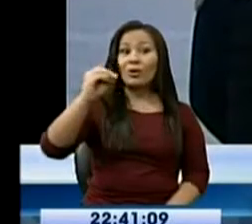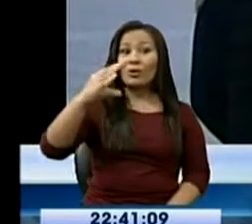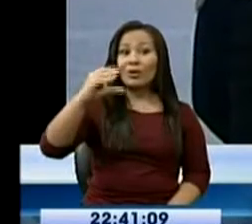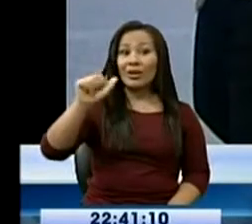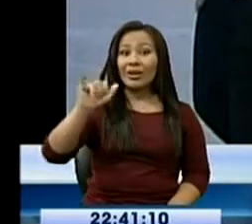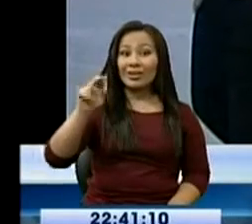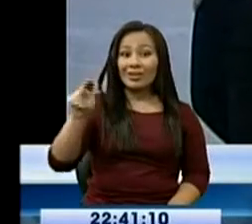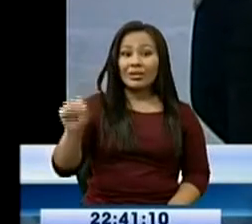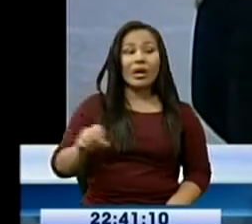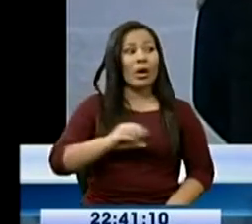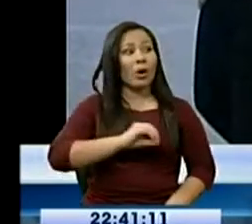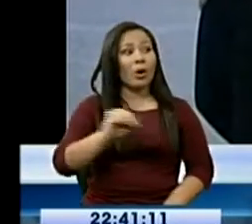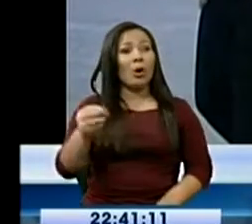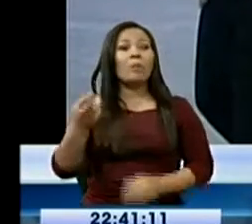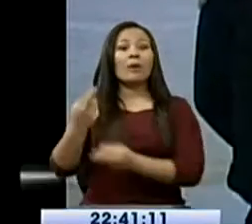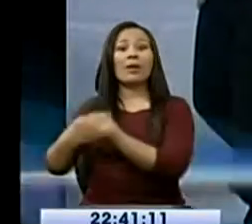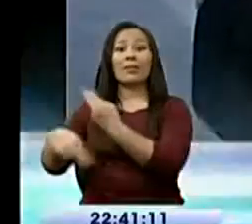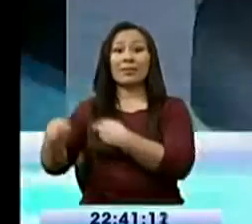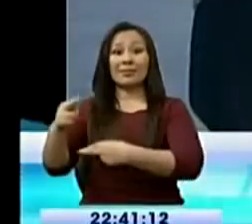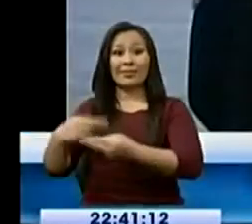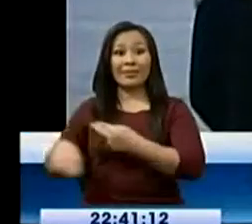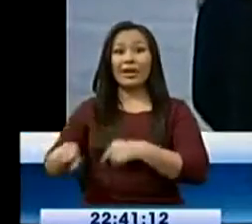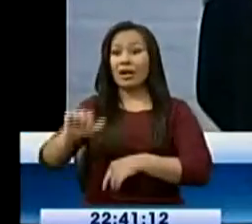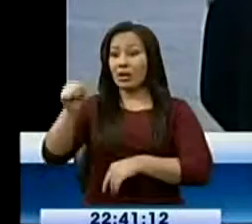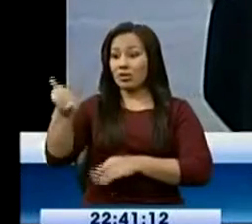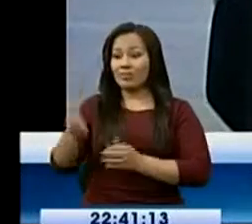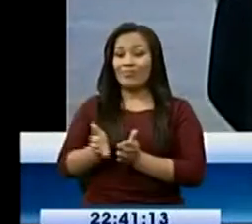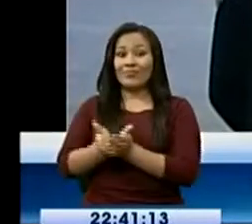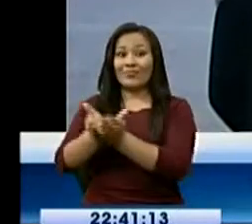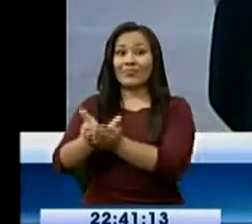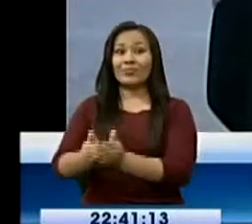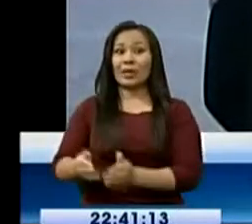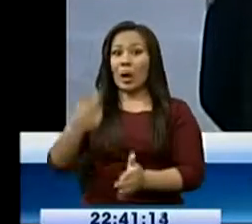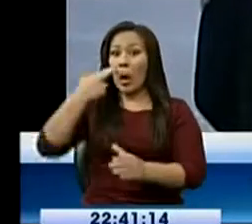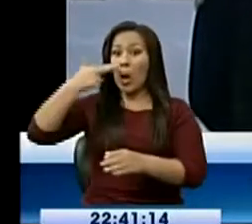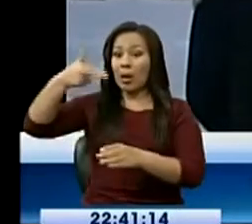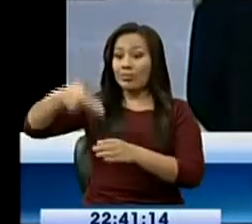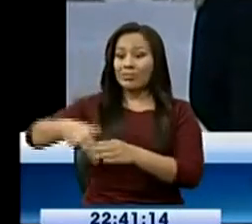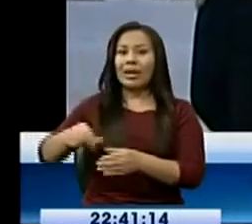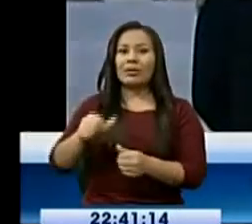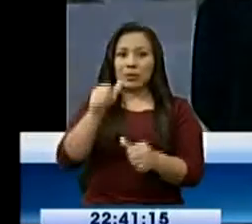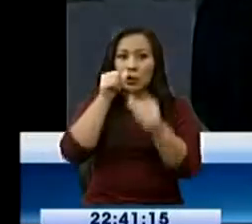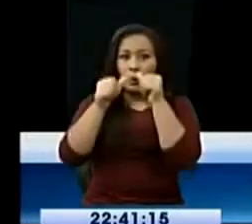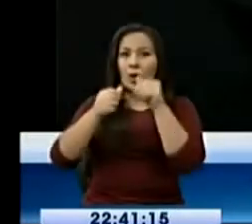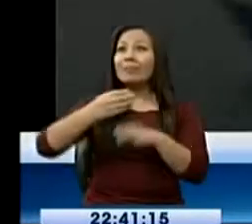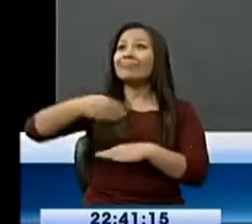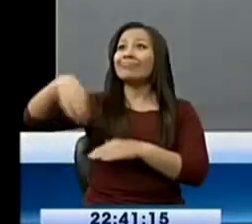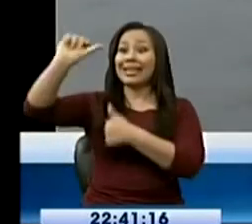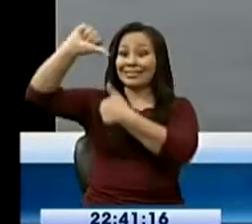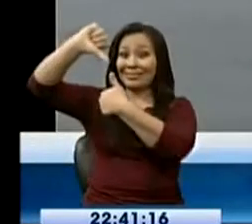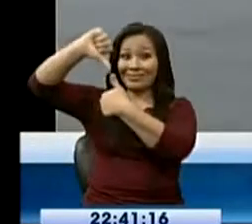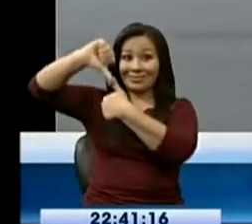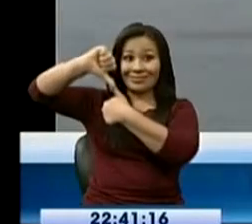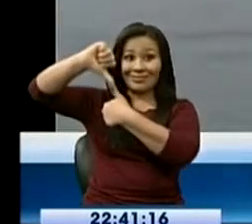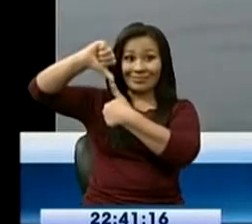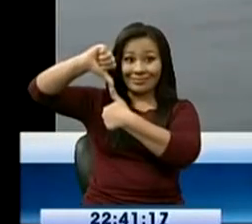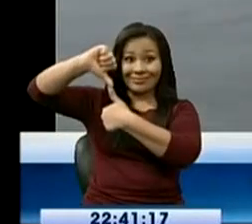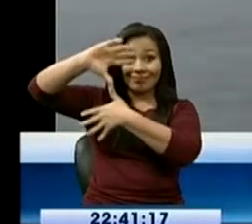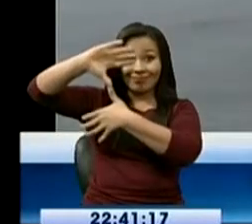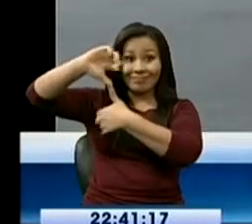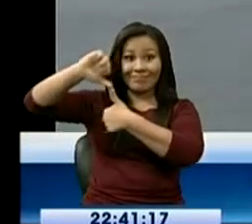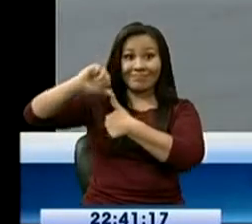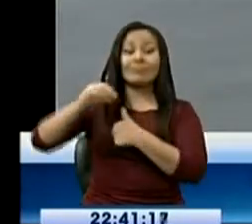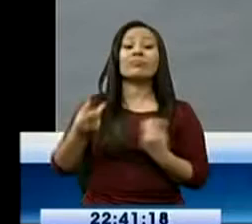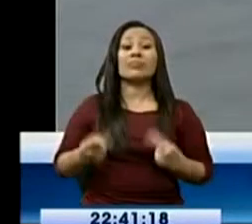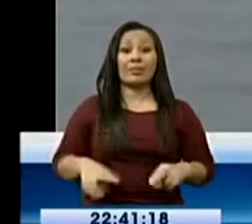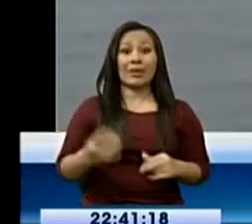para proveer a las embarcaciones que hacen el transporte de alcaloides hacia Centro y Norteamérica. La rápida acción